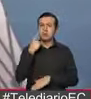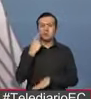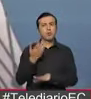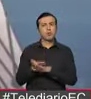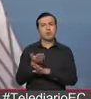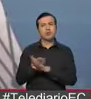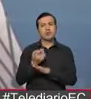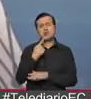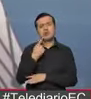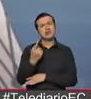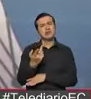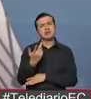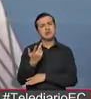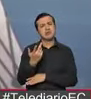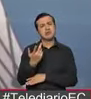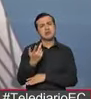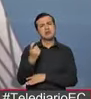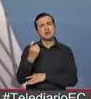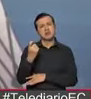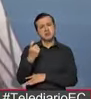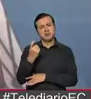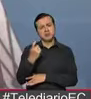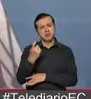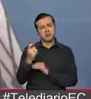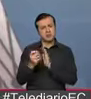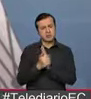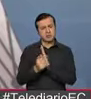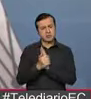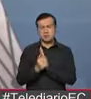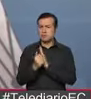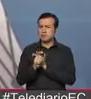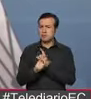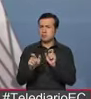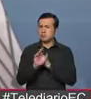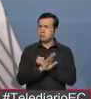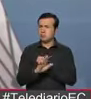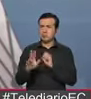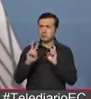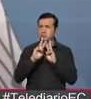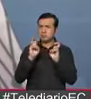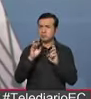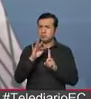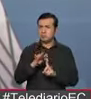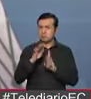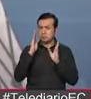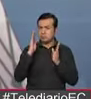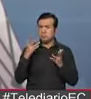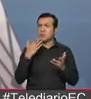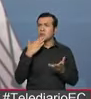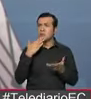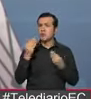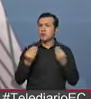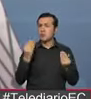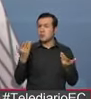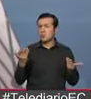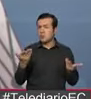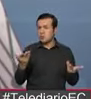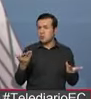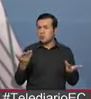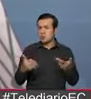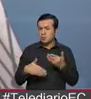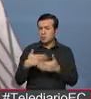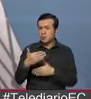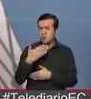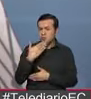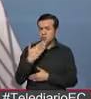necesidad de fortalecer las capacidades o la capacitación este tipo de delitos como avanzado justamente la